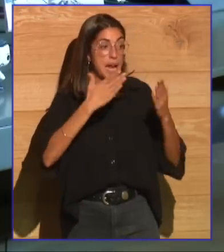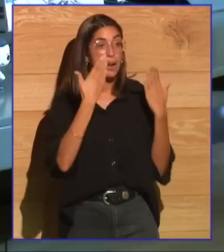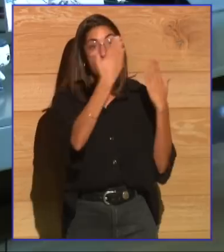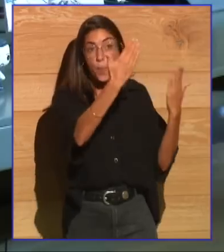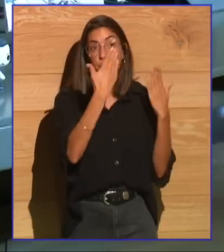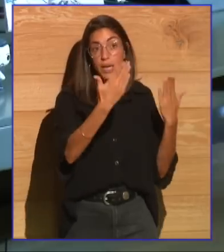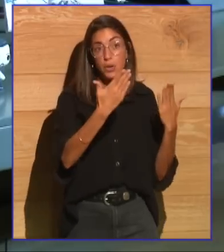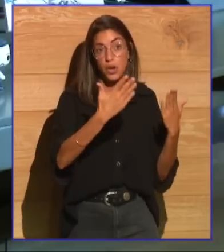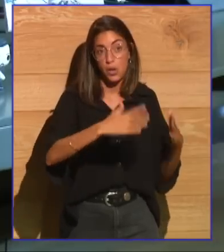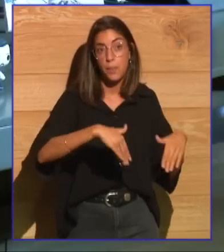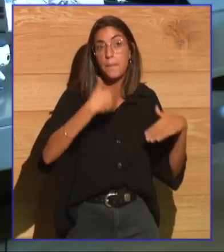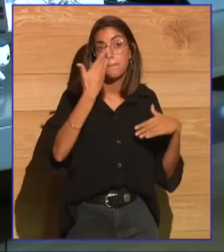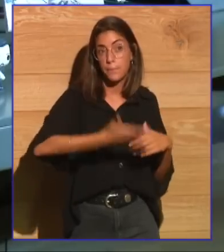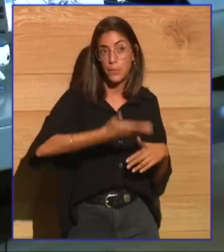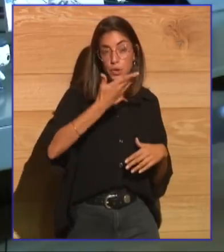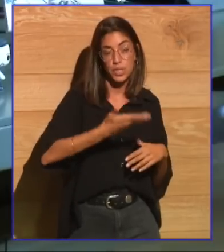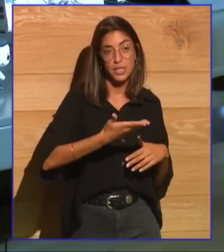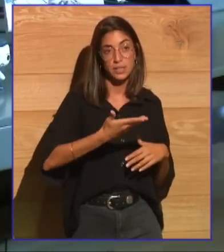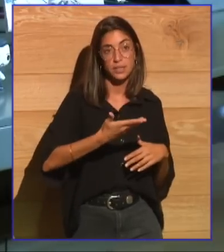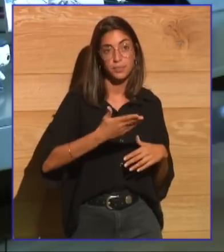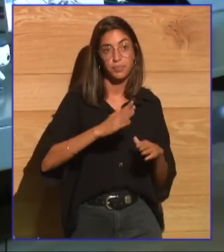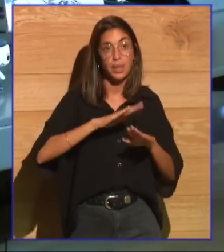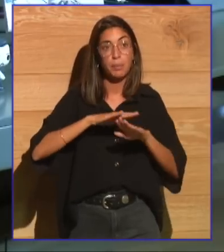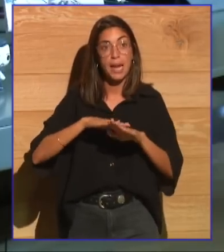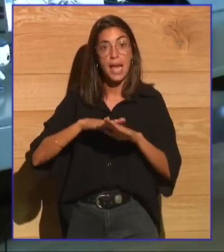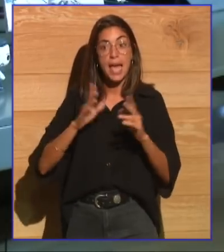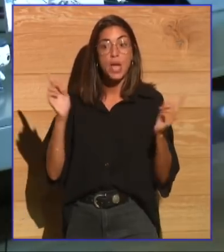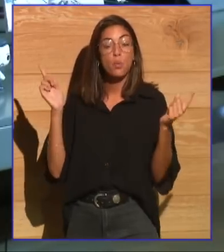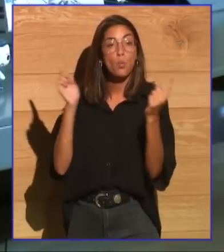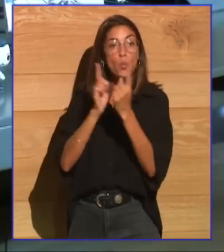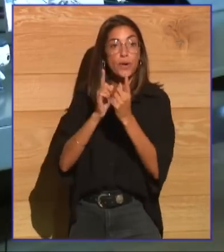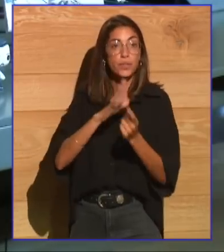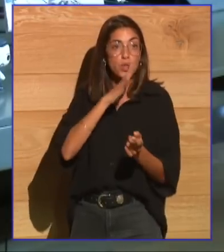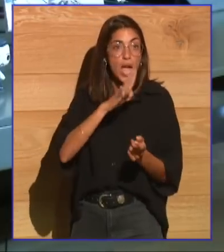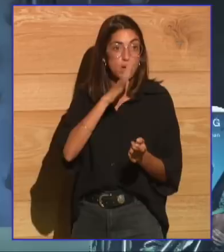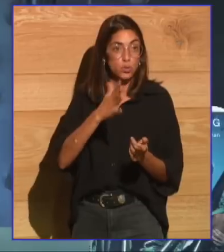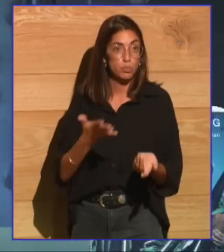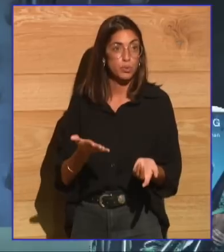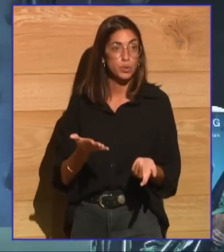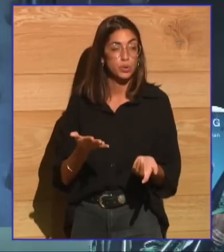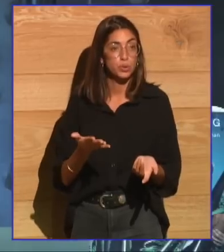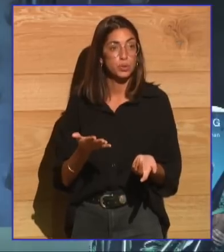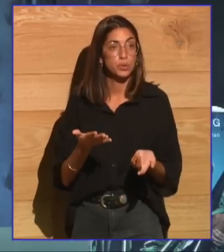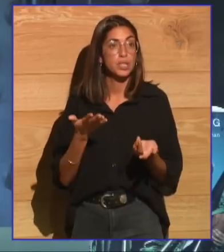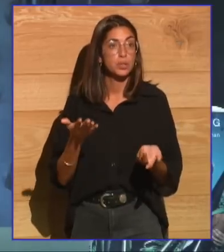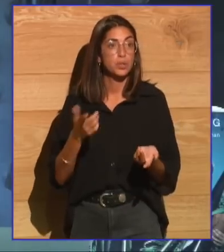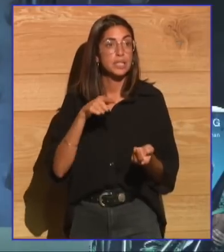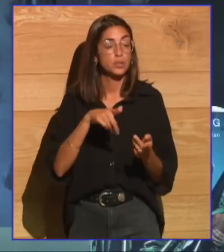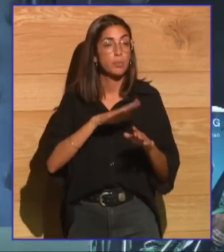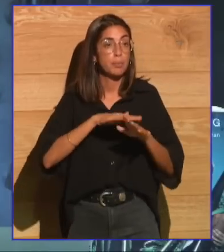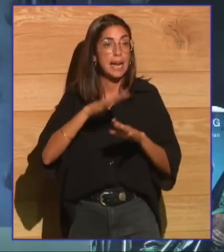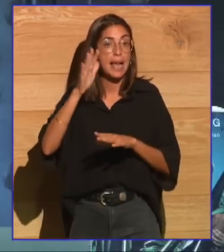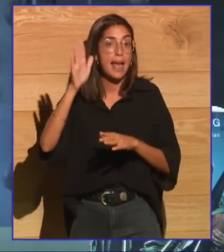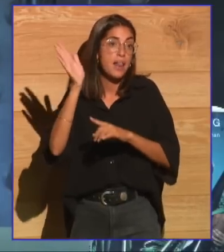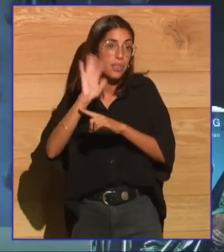film al contrario que en cuentos asombrosos de lo que hablaremos después desde el principio en una película diseñada para el cine eso sí una película de